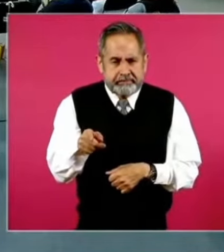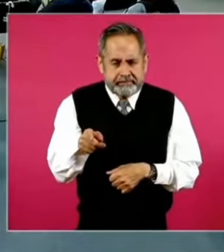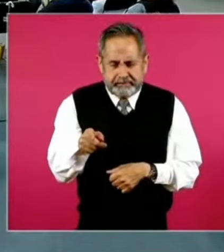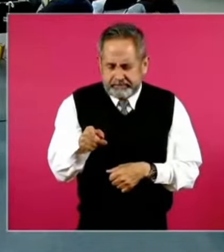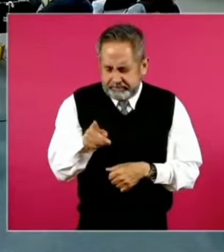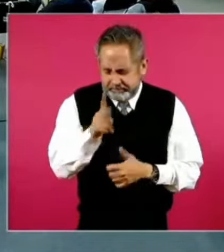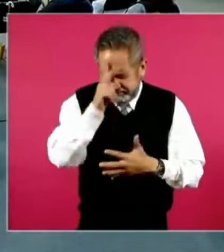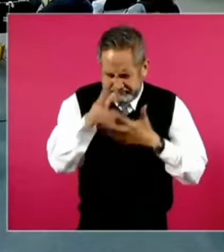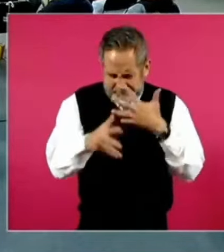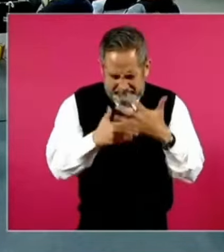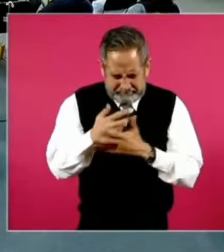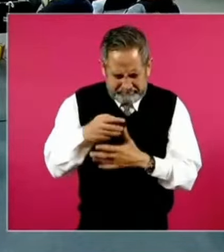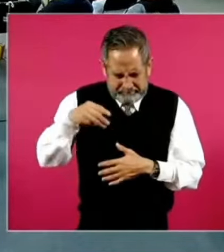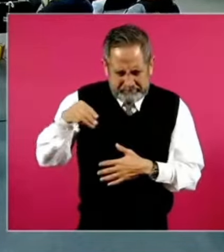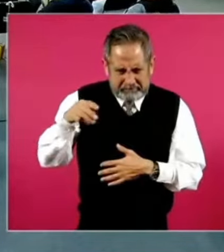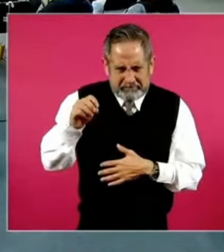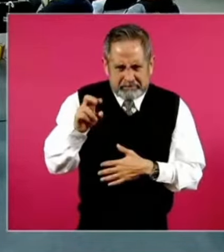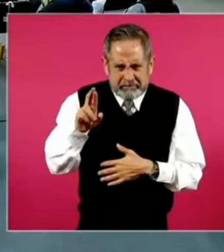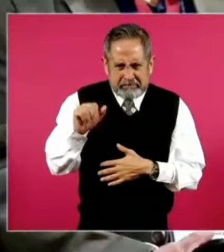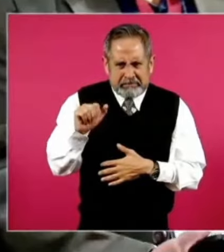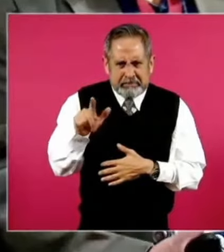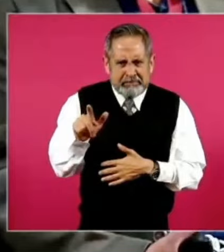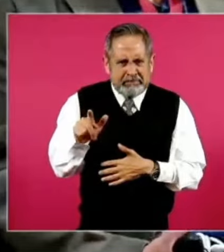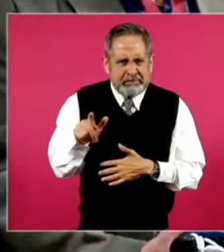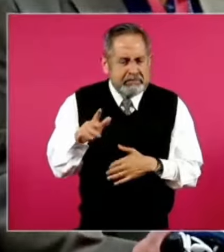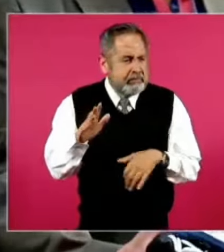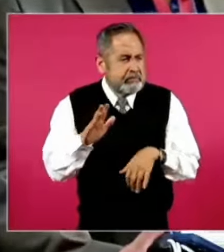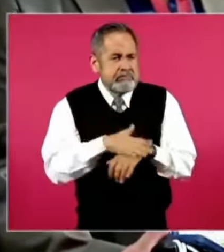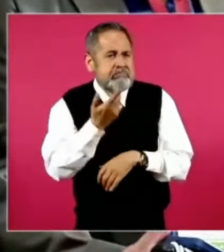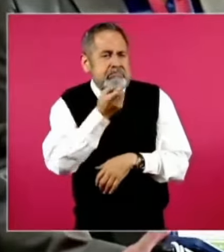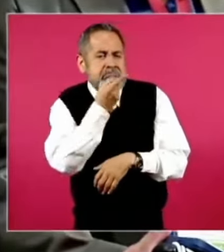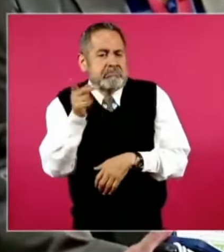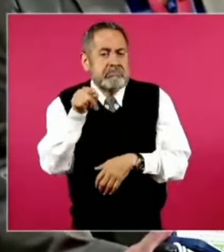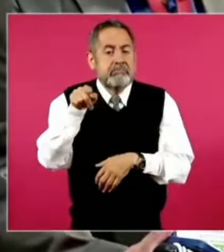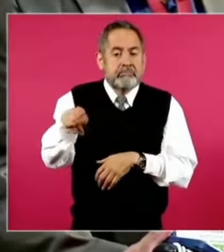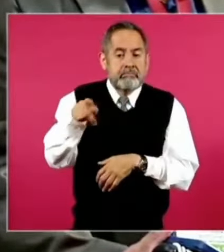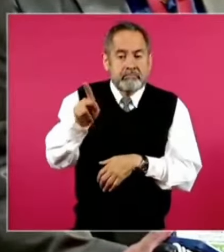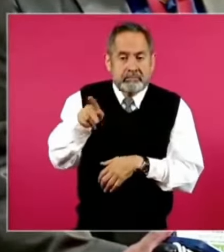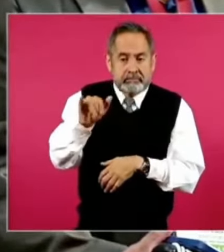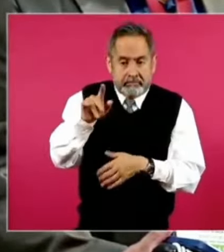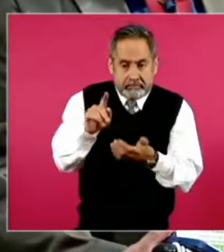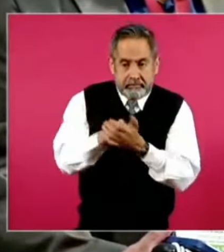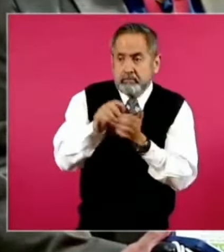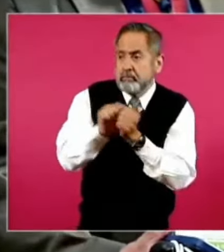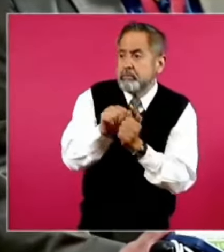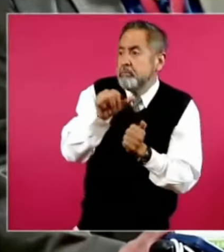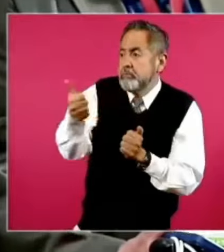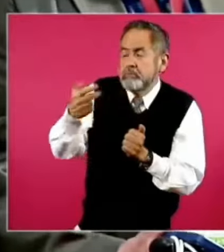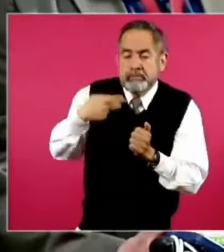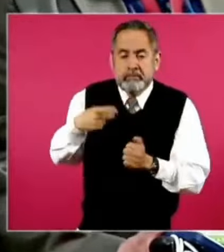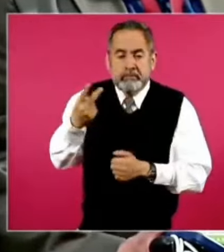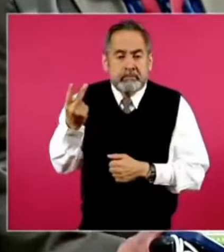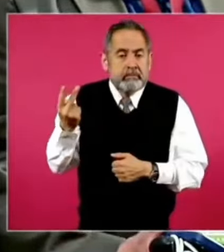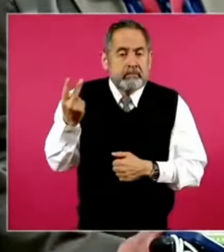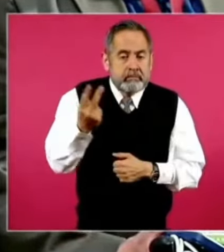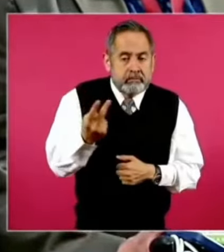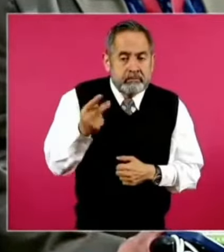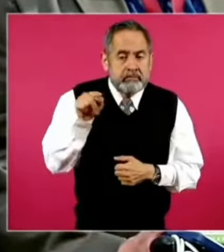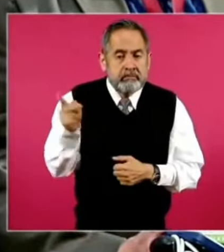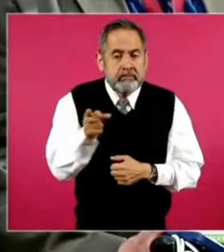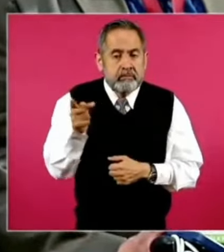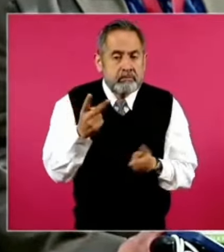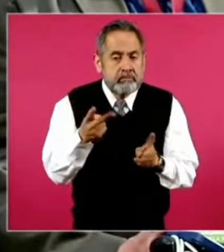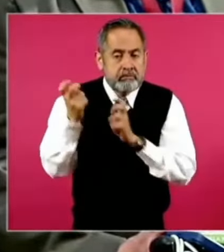violencia moral, le llaman, porque dicen que Kenny Hernández, junto con otra persona, le